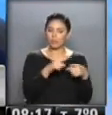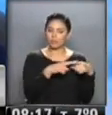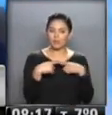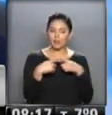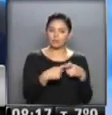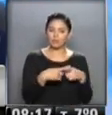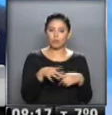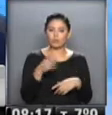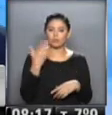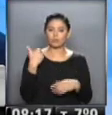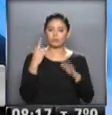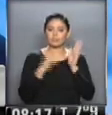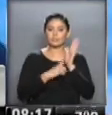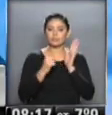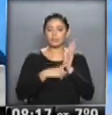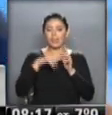los titulares de la